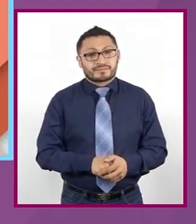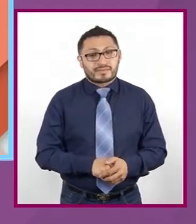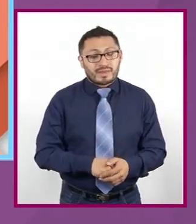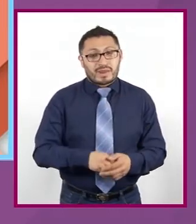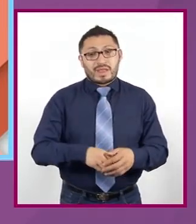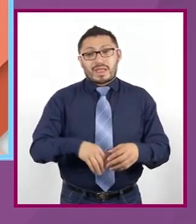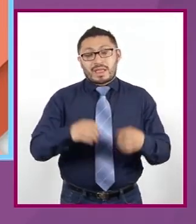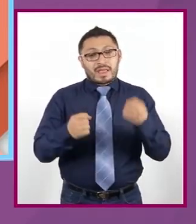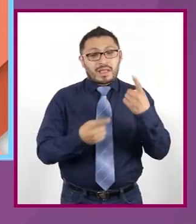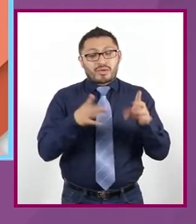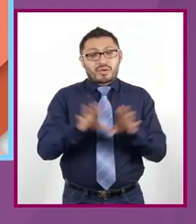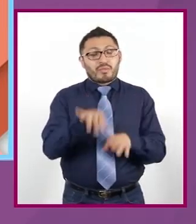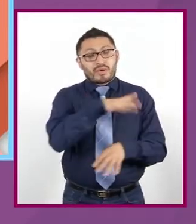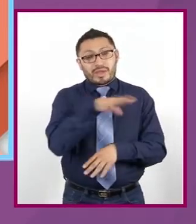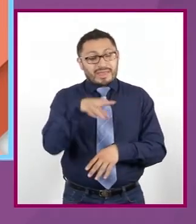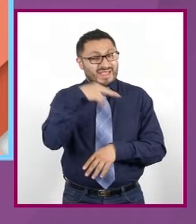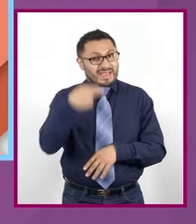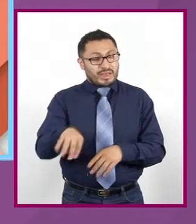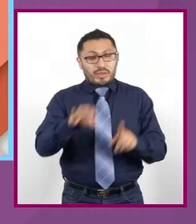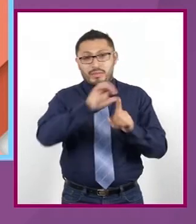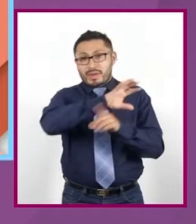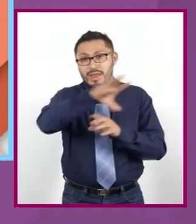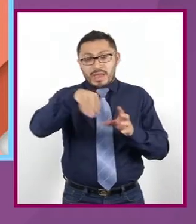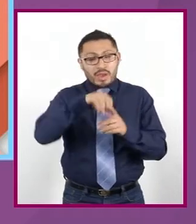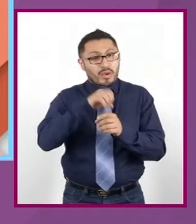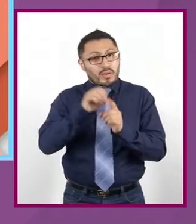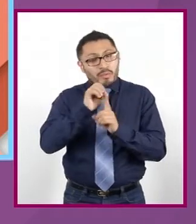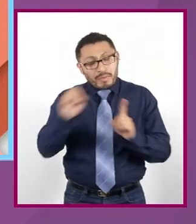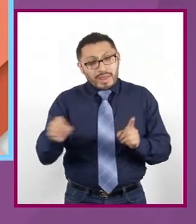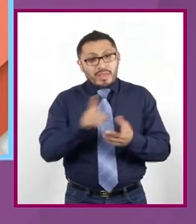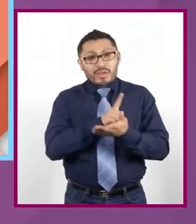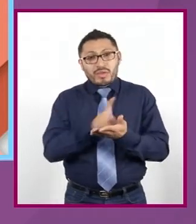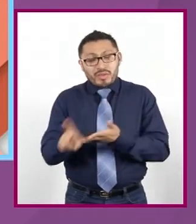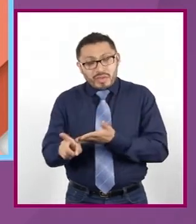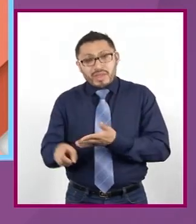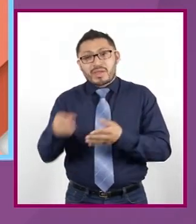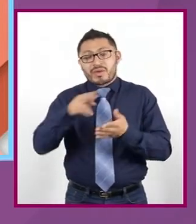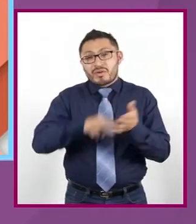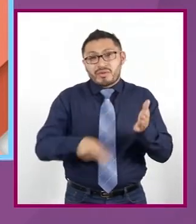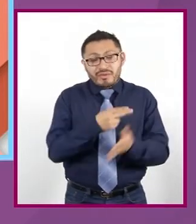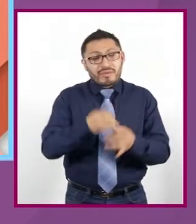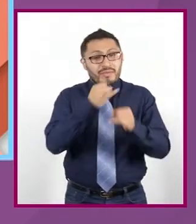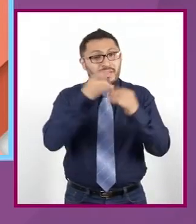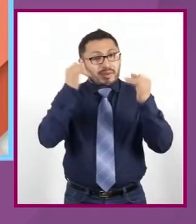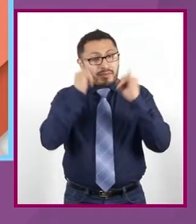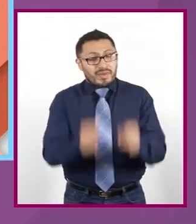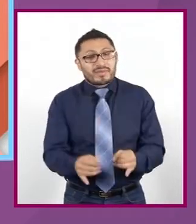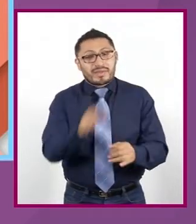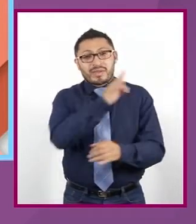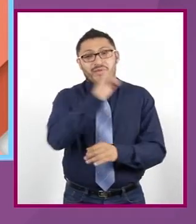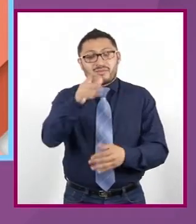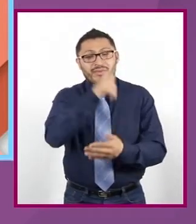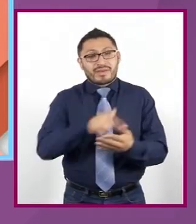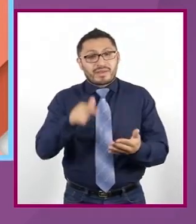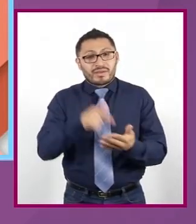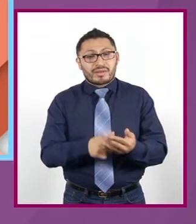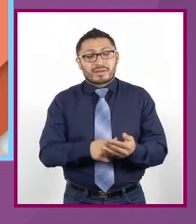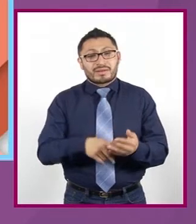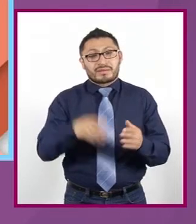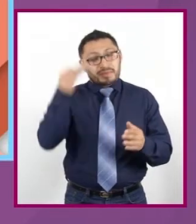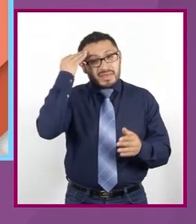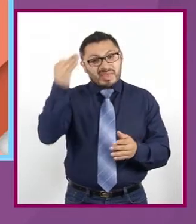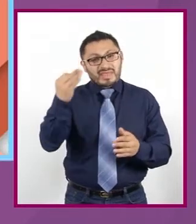generales, nombre completo, dirección y firma; personales, fecha y lugar;